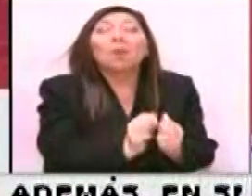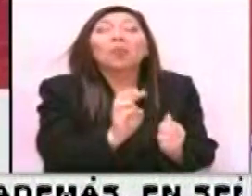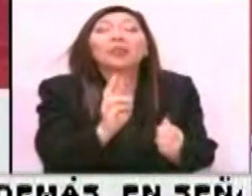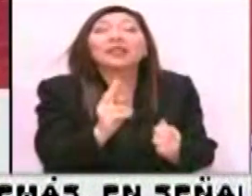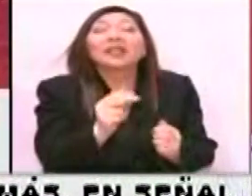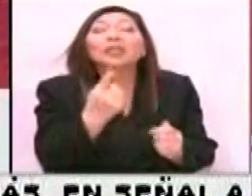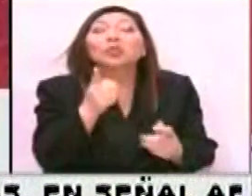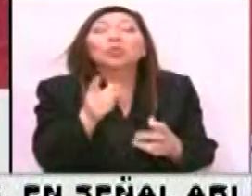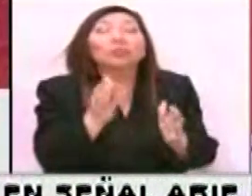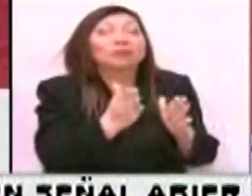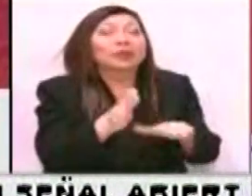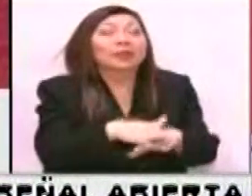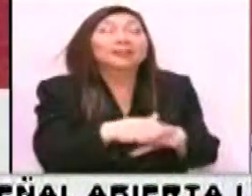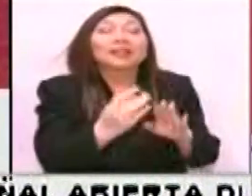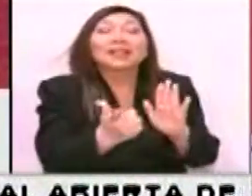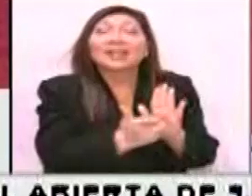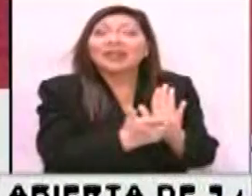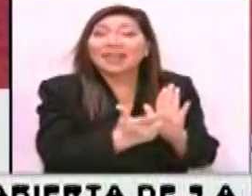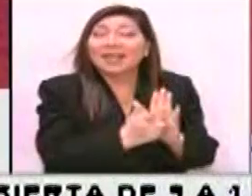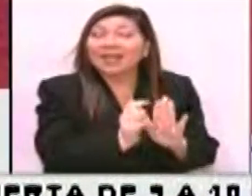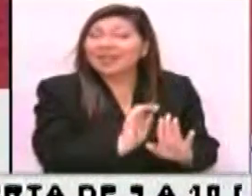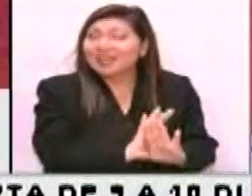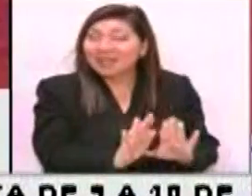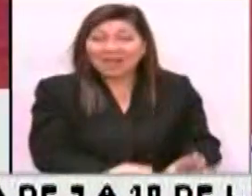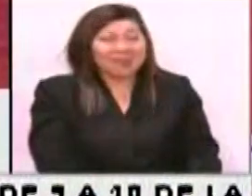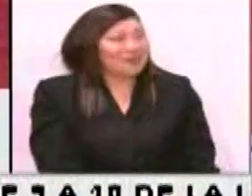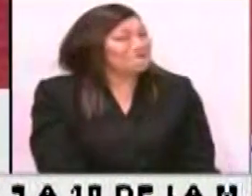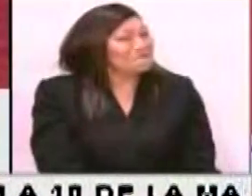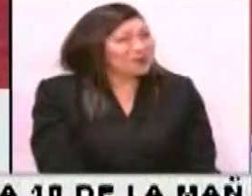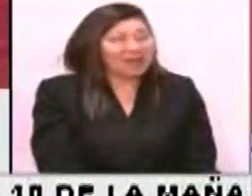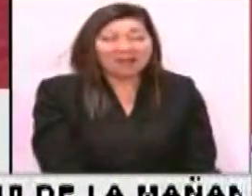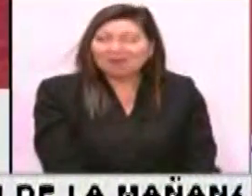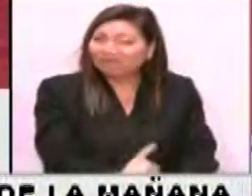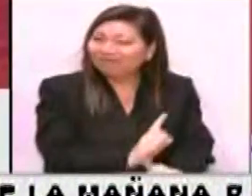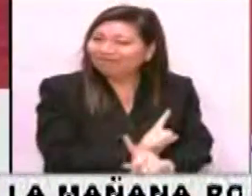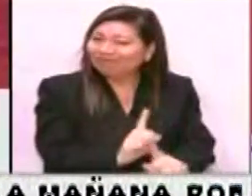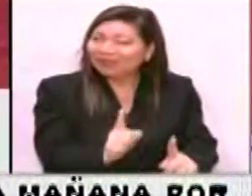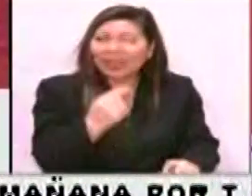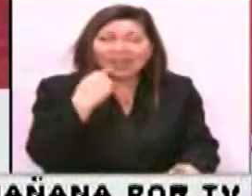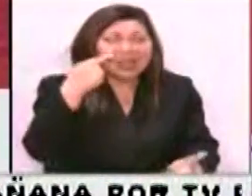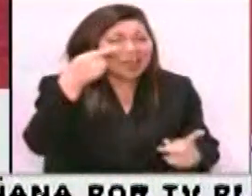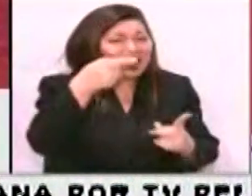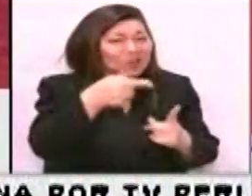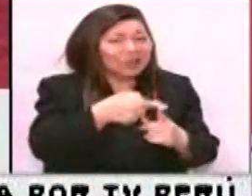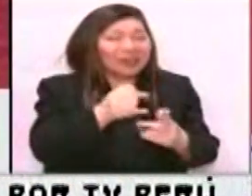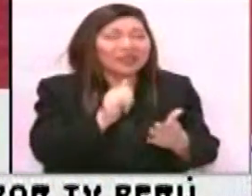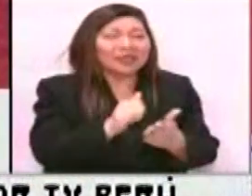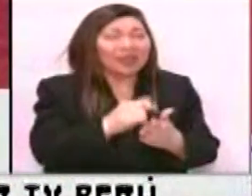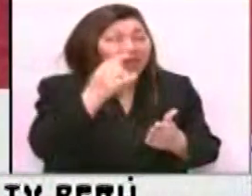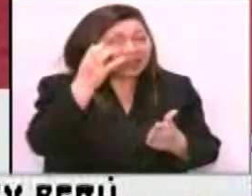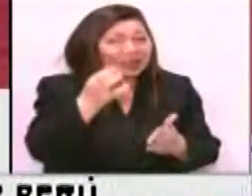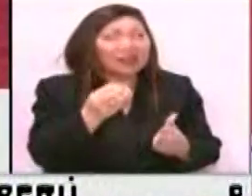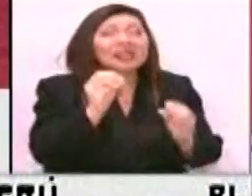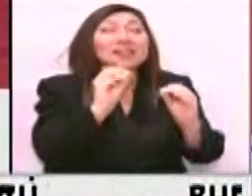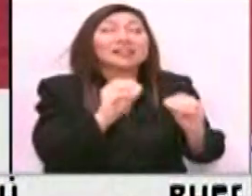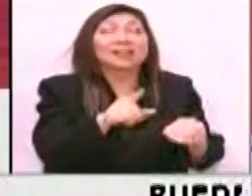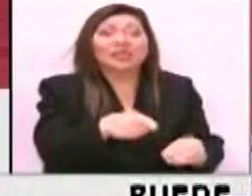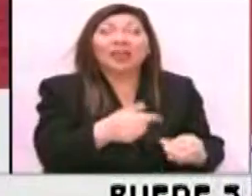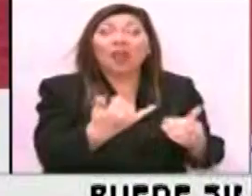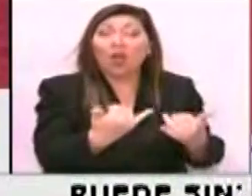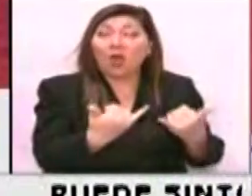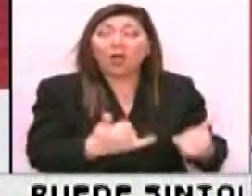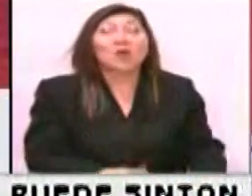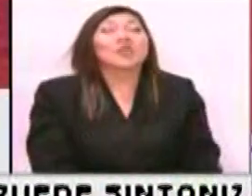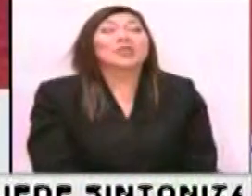provenían de sus operaciones legales. O sea que tampoco los acusadores, a que tanto crédito se les da el día de